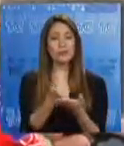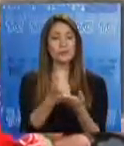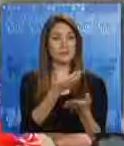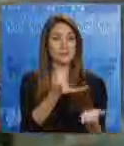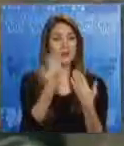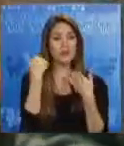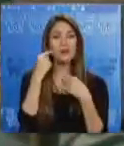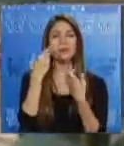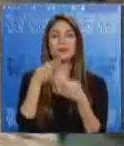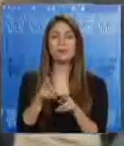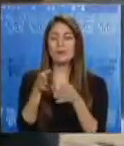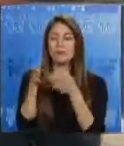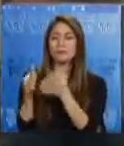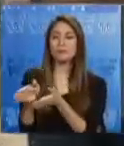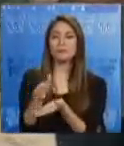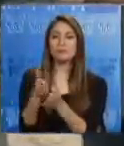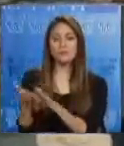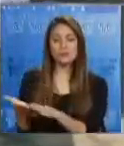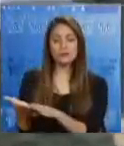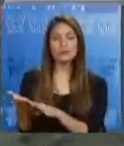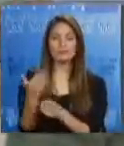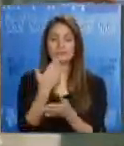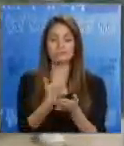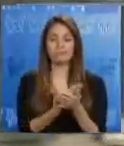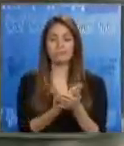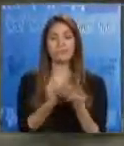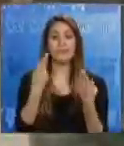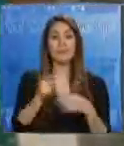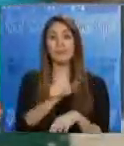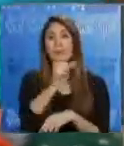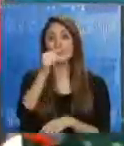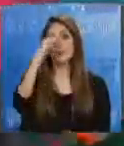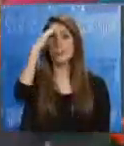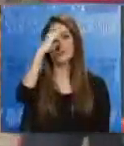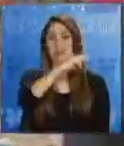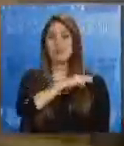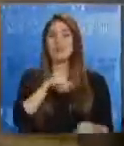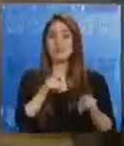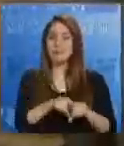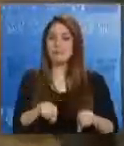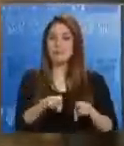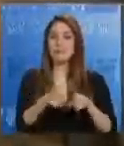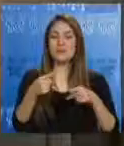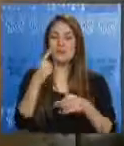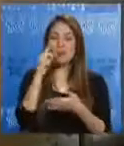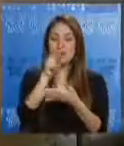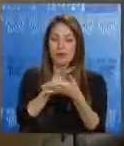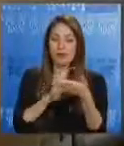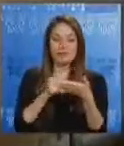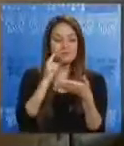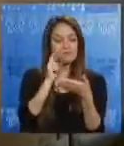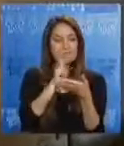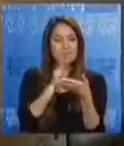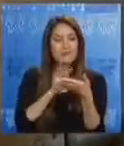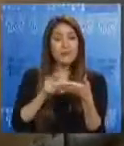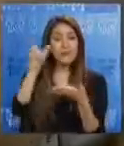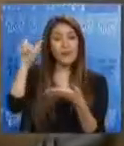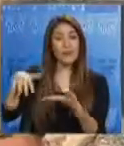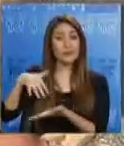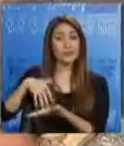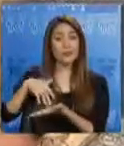otras. Un rescatista militar también leyó la carta que con mucho y profundo amor le escribió un